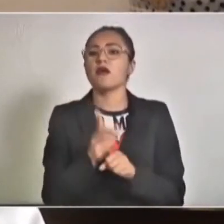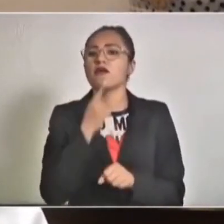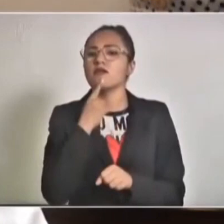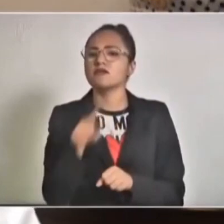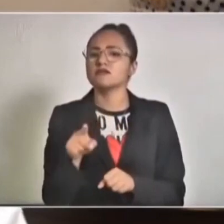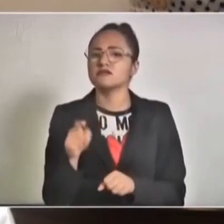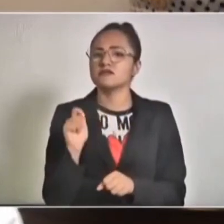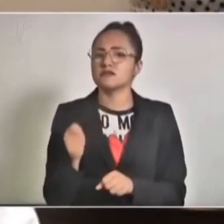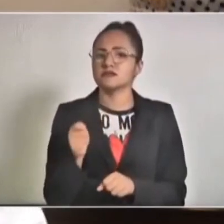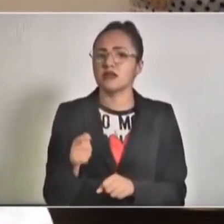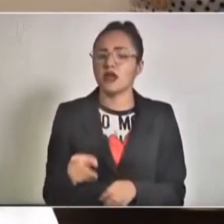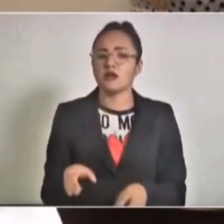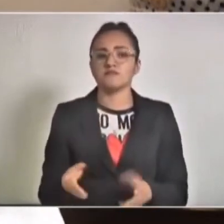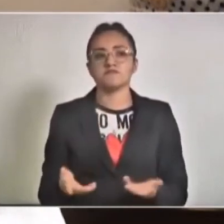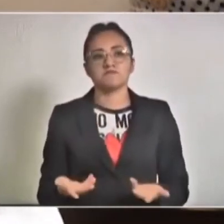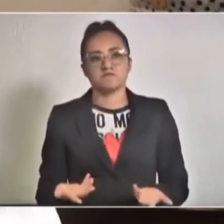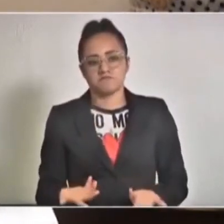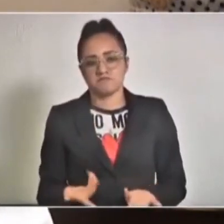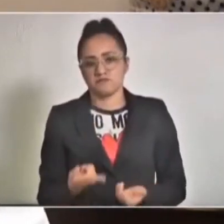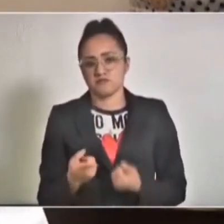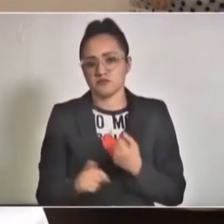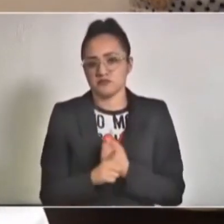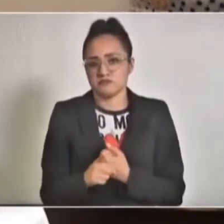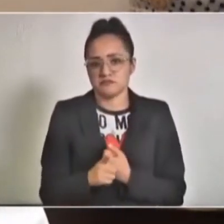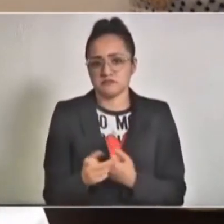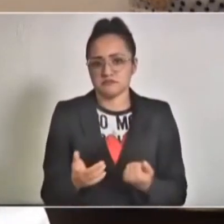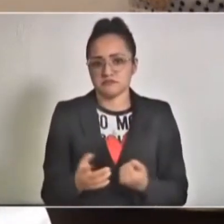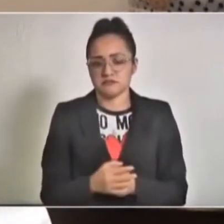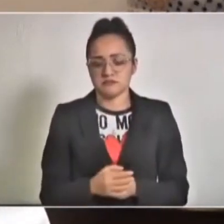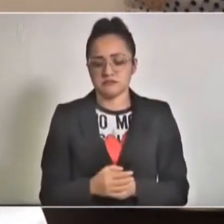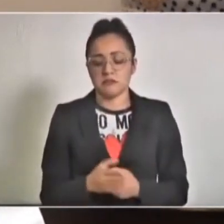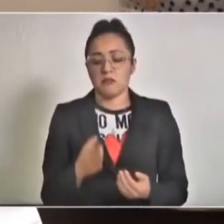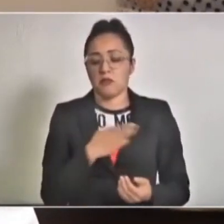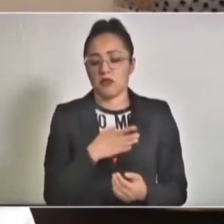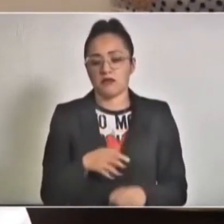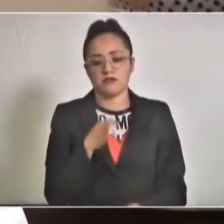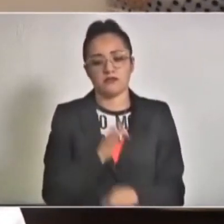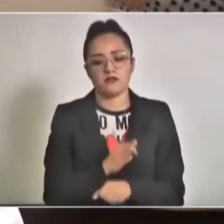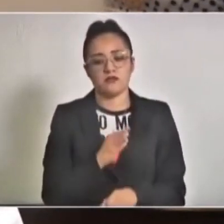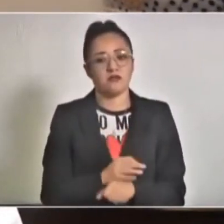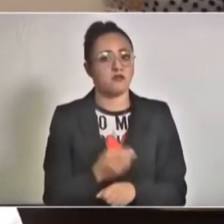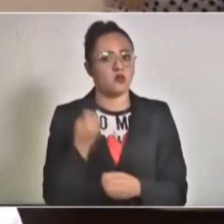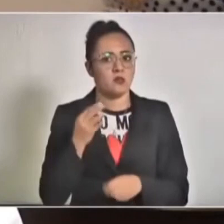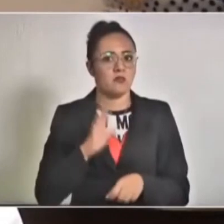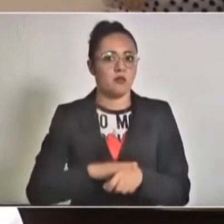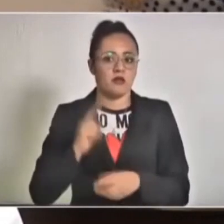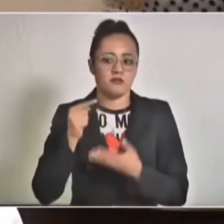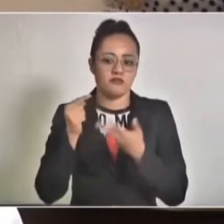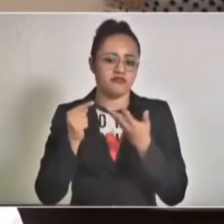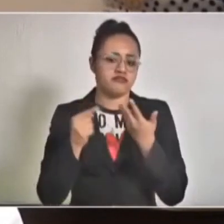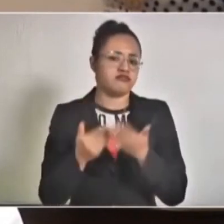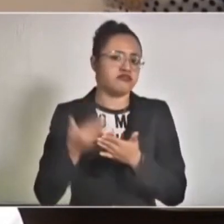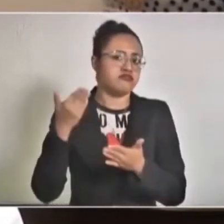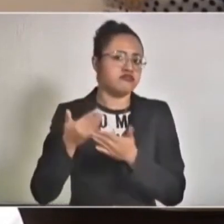de una causa y bueno parece que tiene muchas más causas